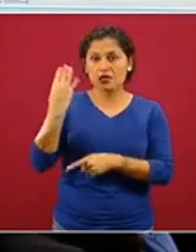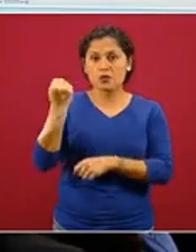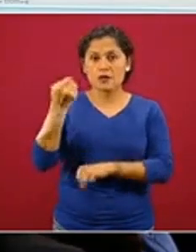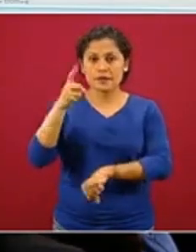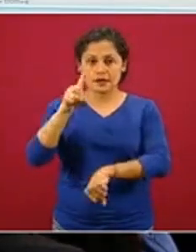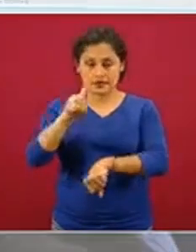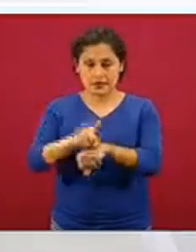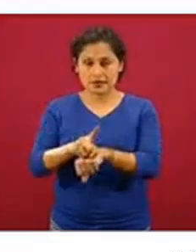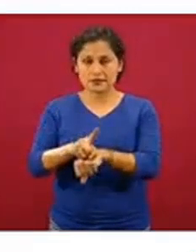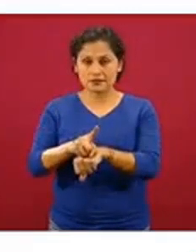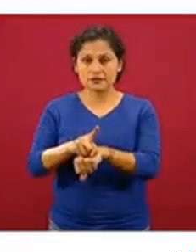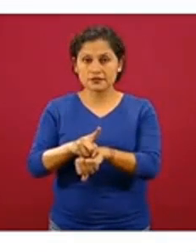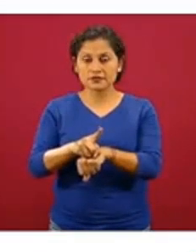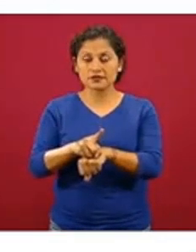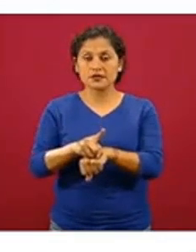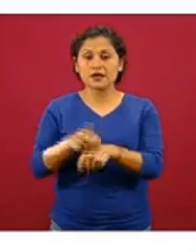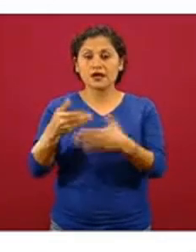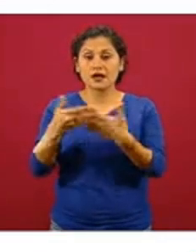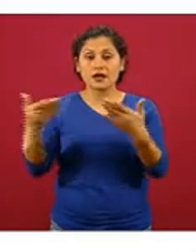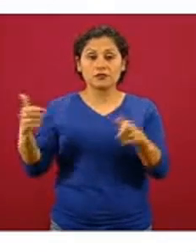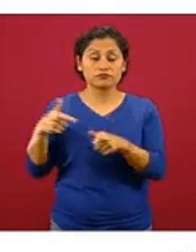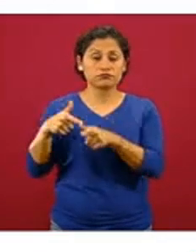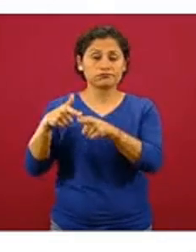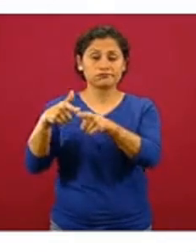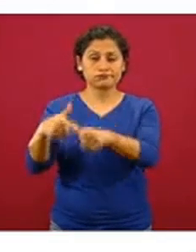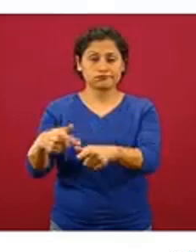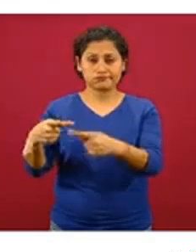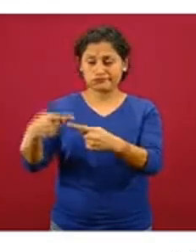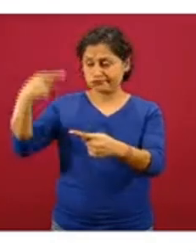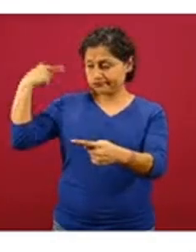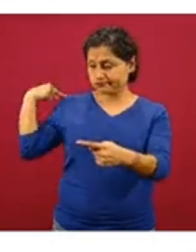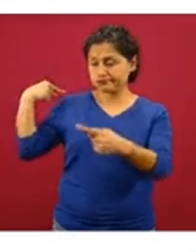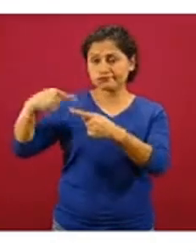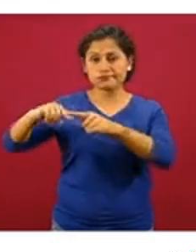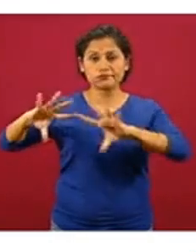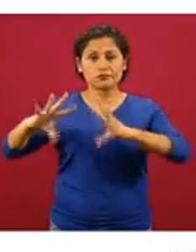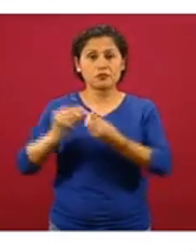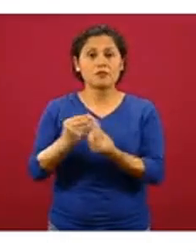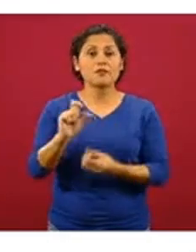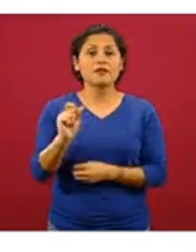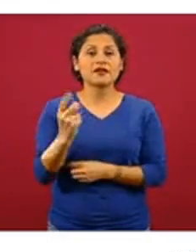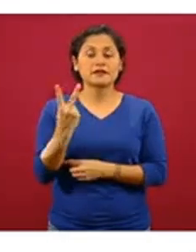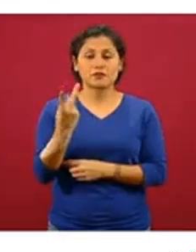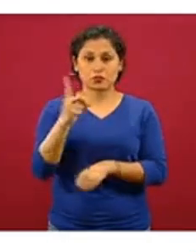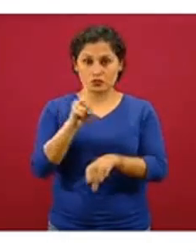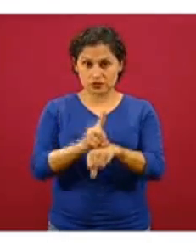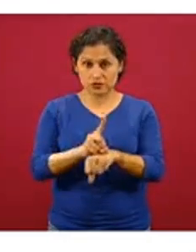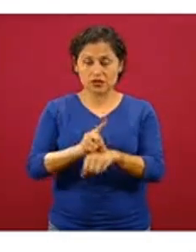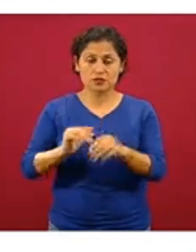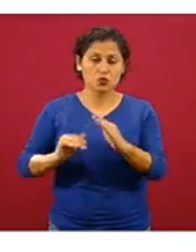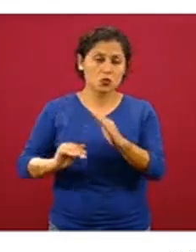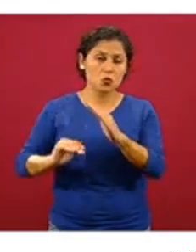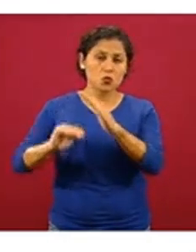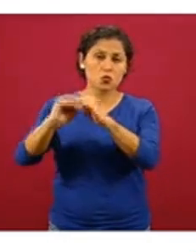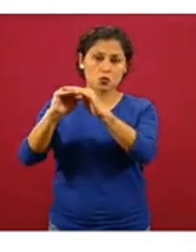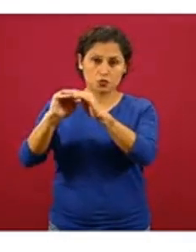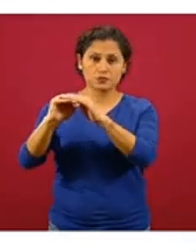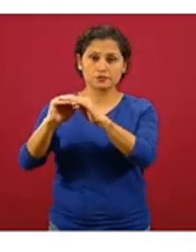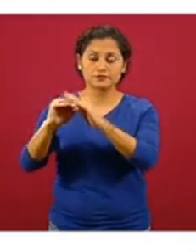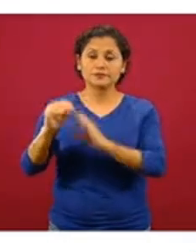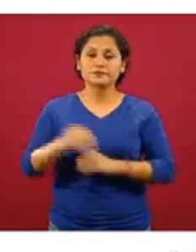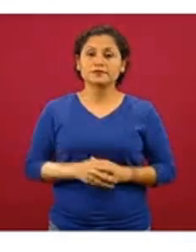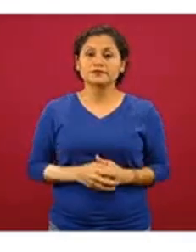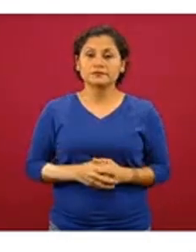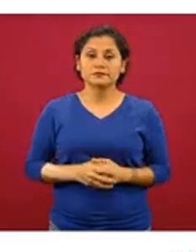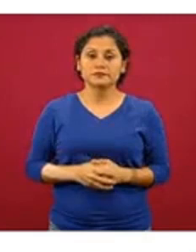mantenido también durante más de 22 días en esta meseta. Y recuerden que siempre esta última parte de